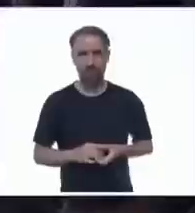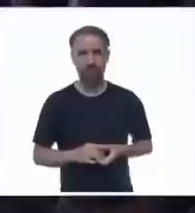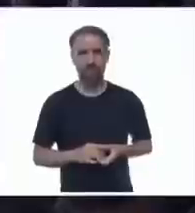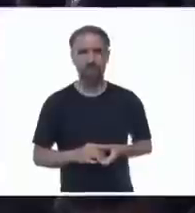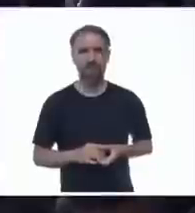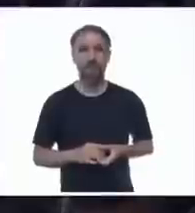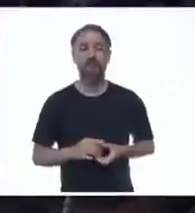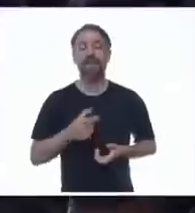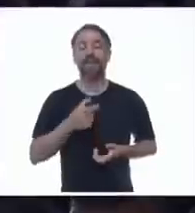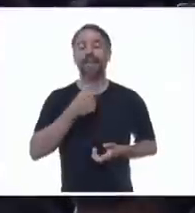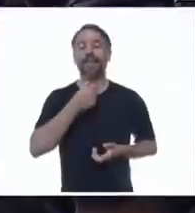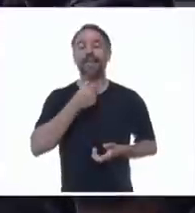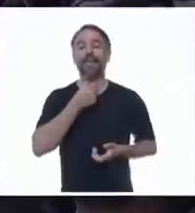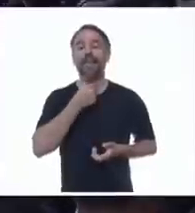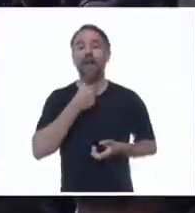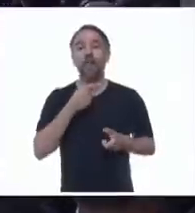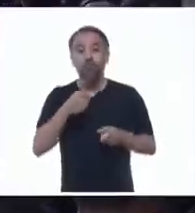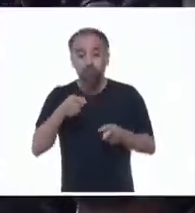Y quiero para eso